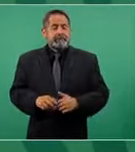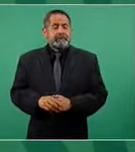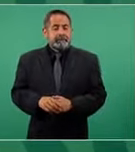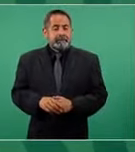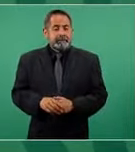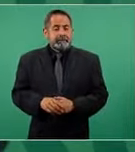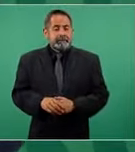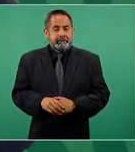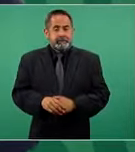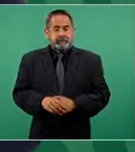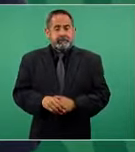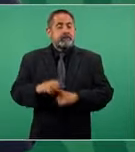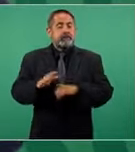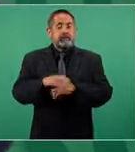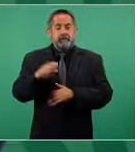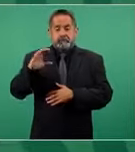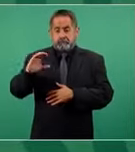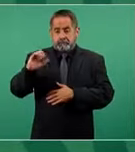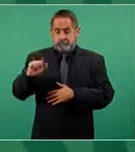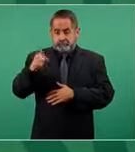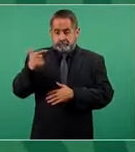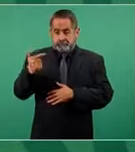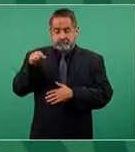porque Salinas